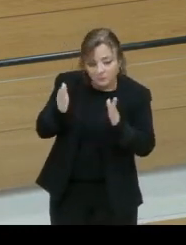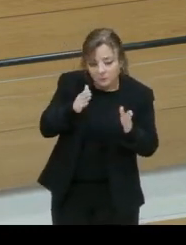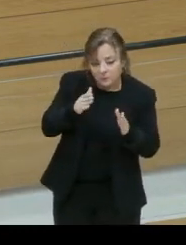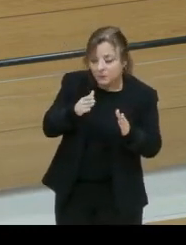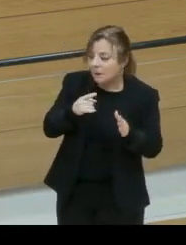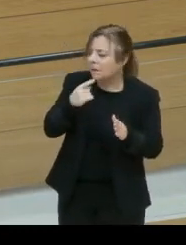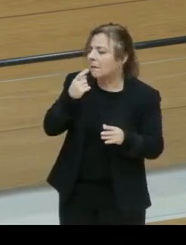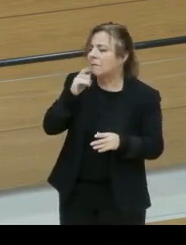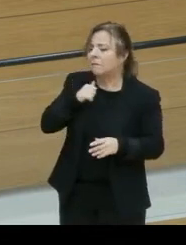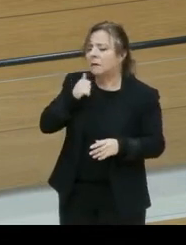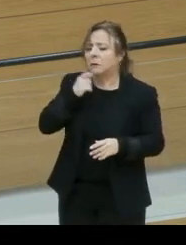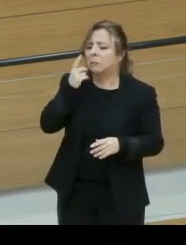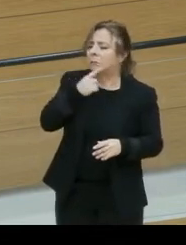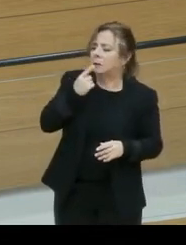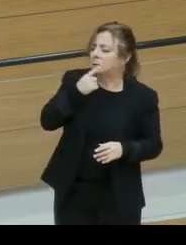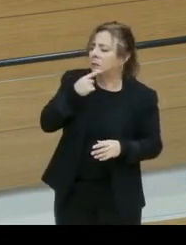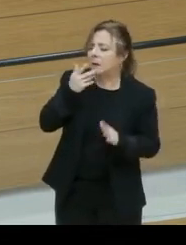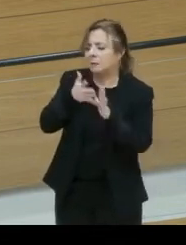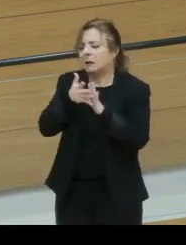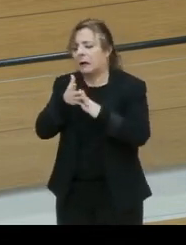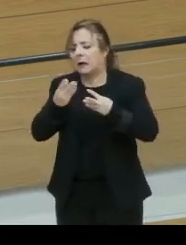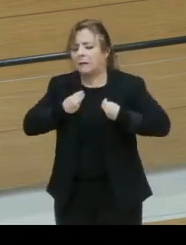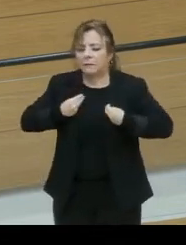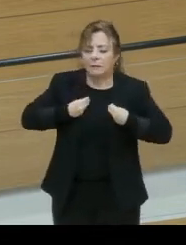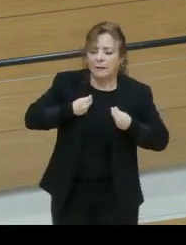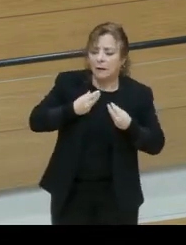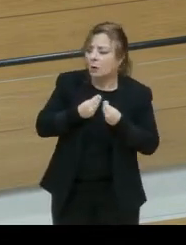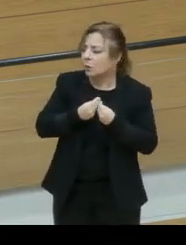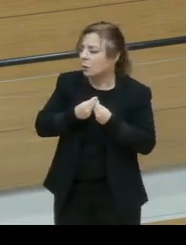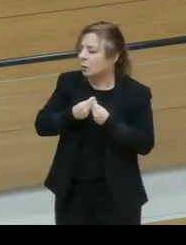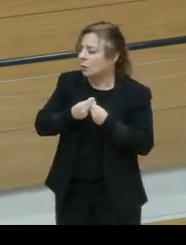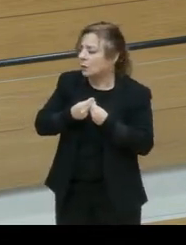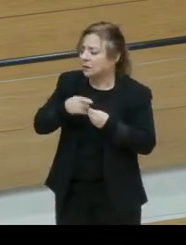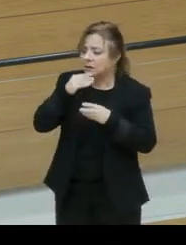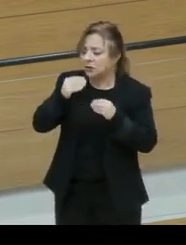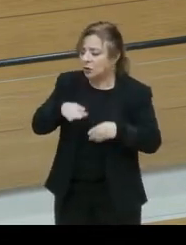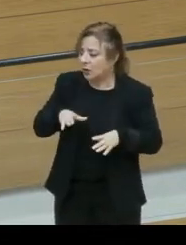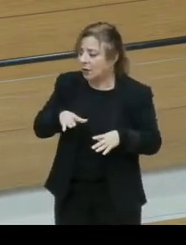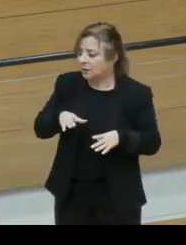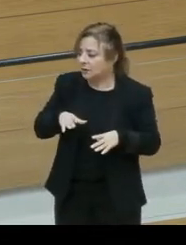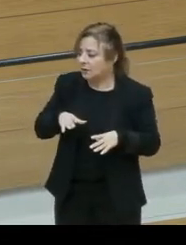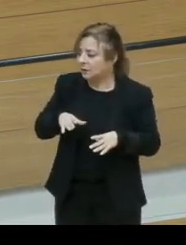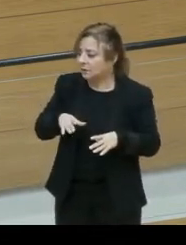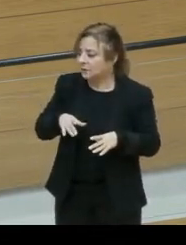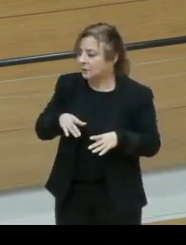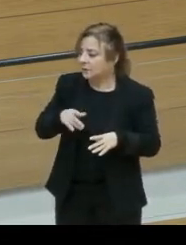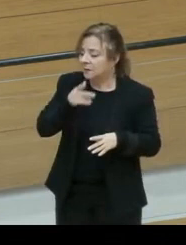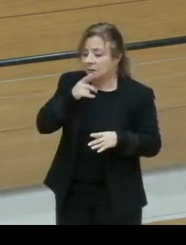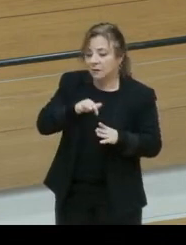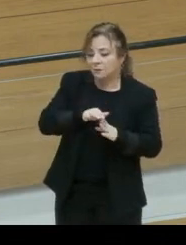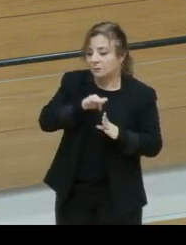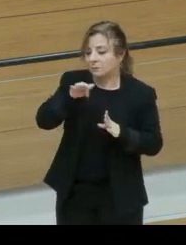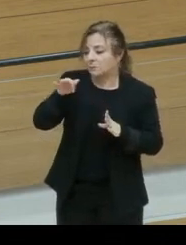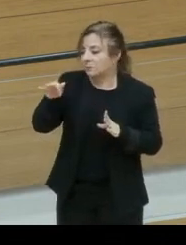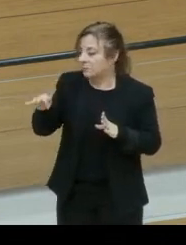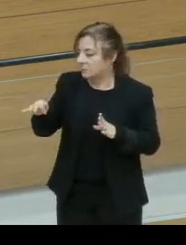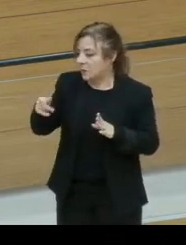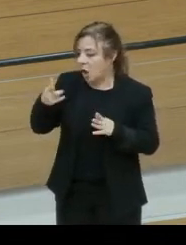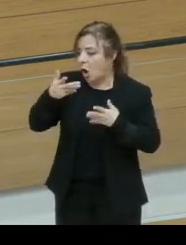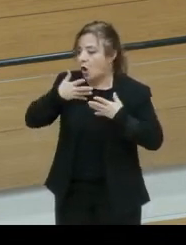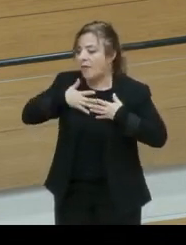mitos, de explicar la vida a través de historias, y pasamos al logos, el